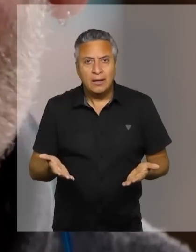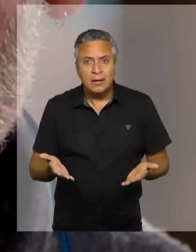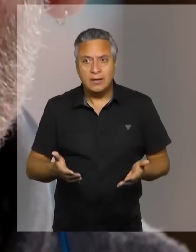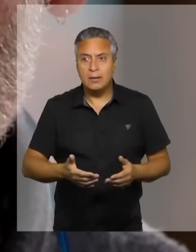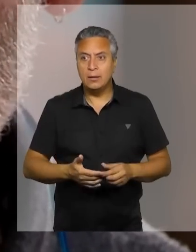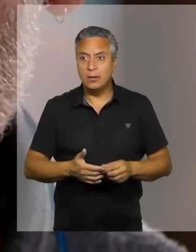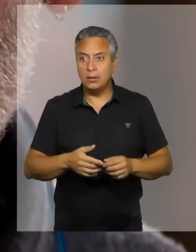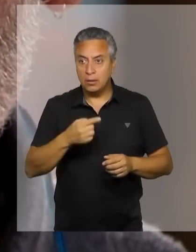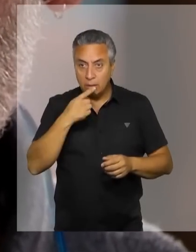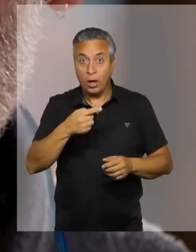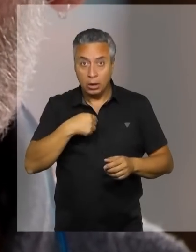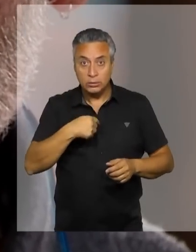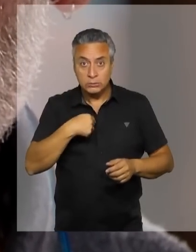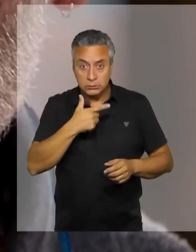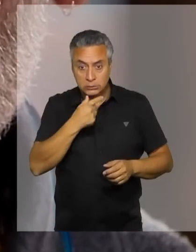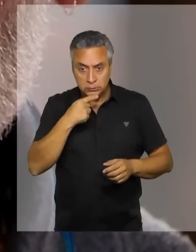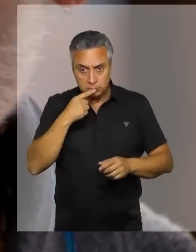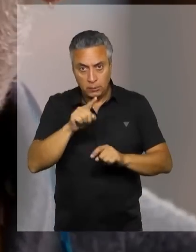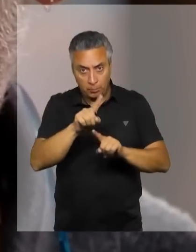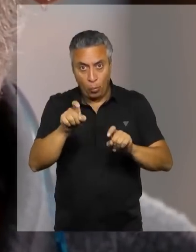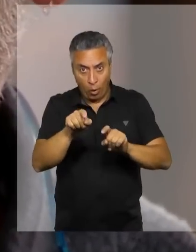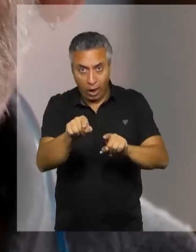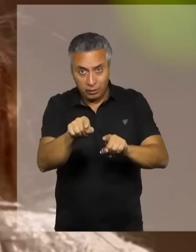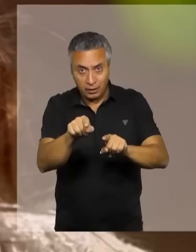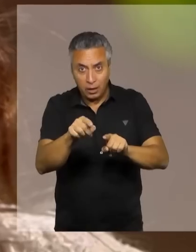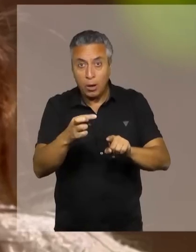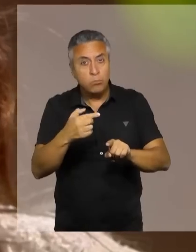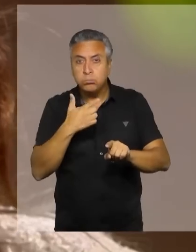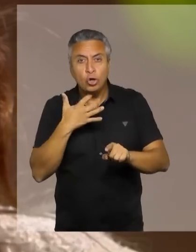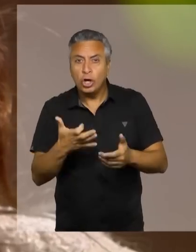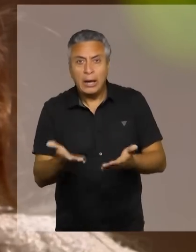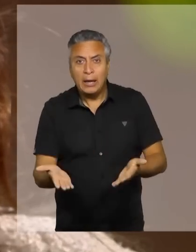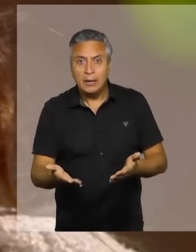Pero eso mismo te estoy preguntando a ti, pues, Victoria. ¿Por qué?